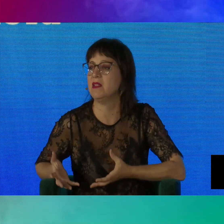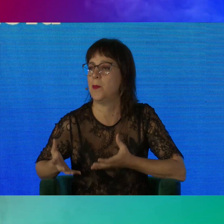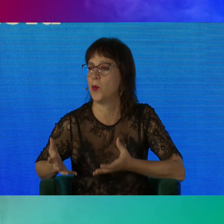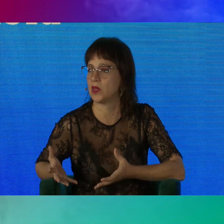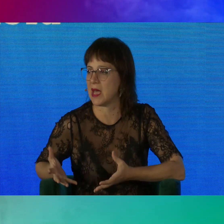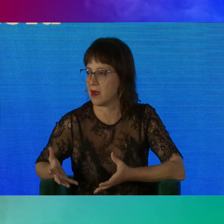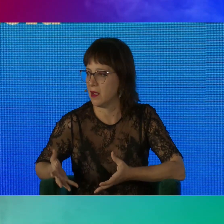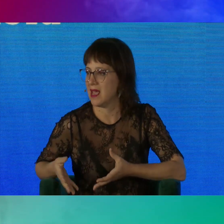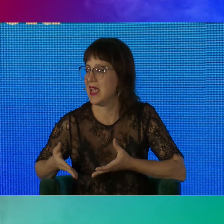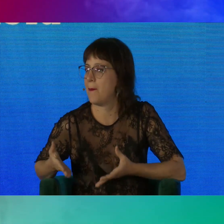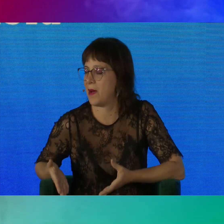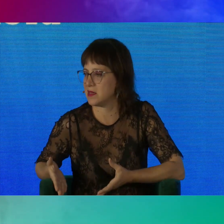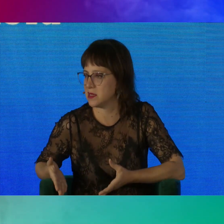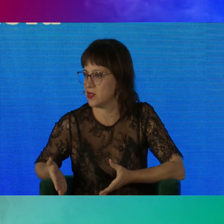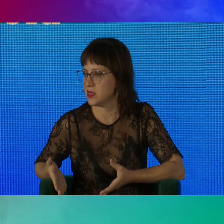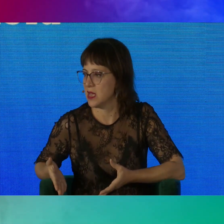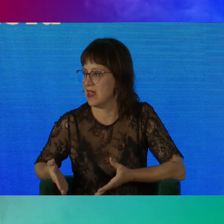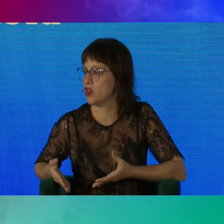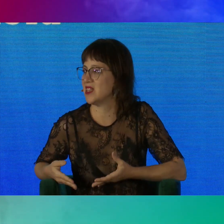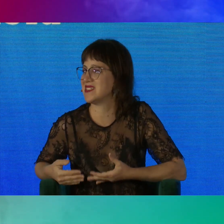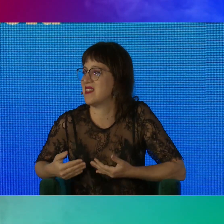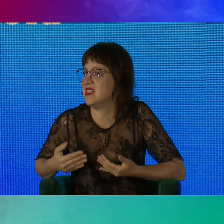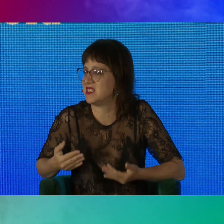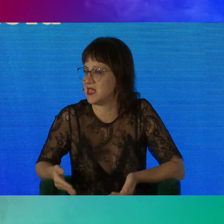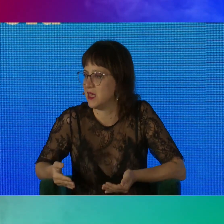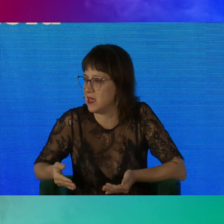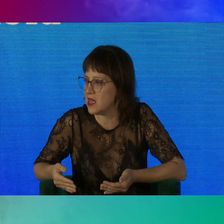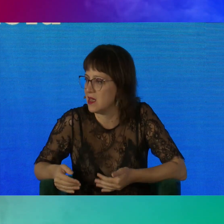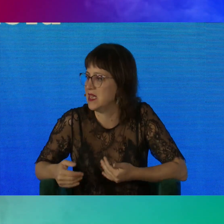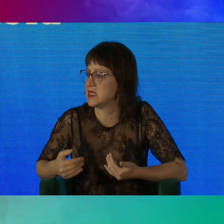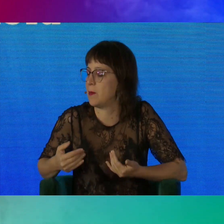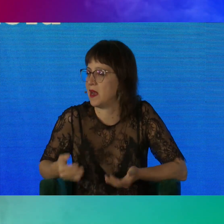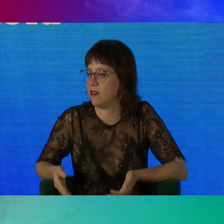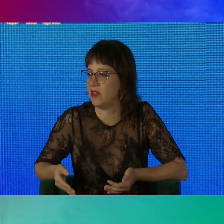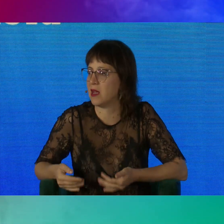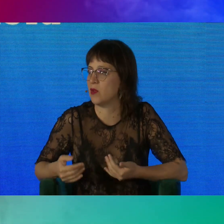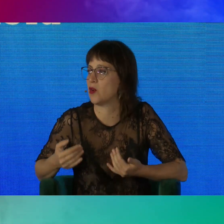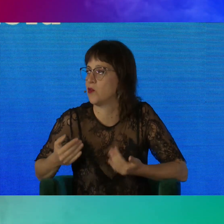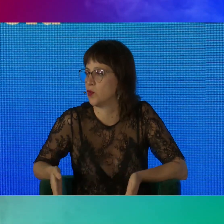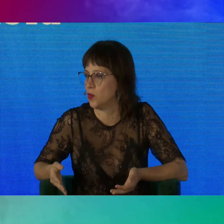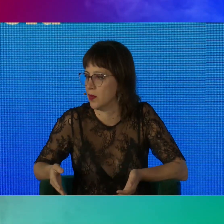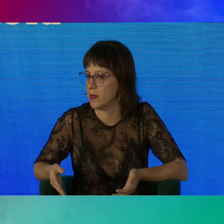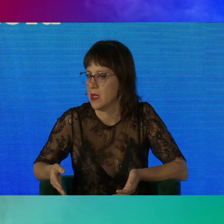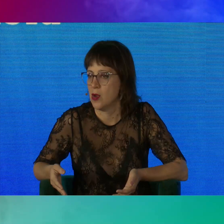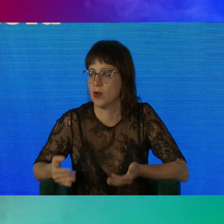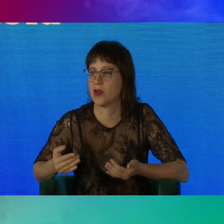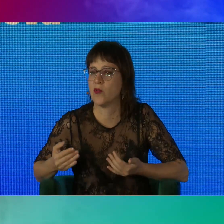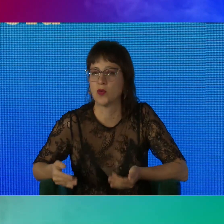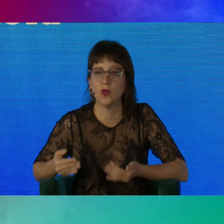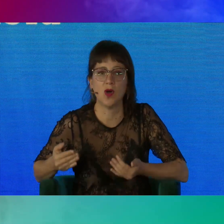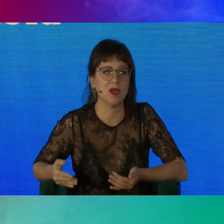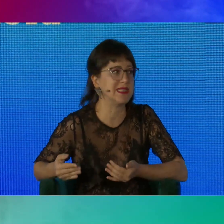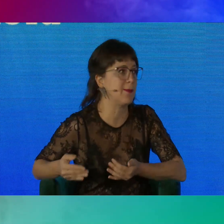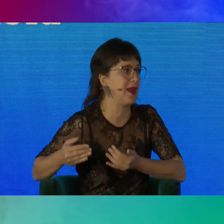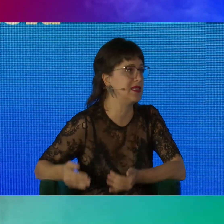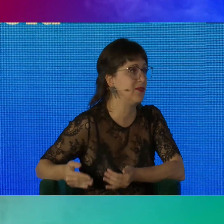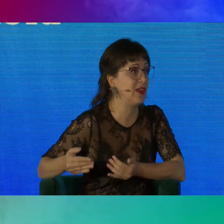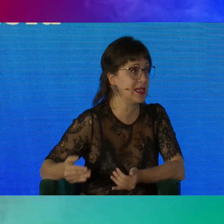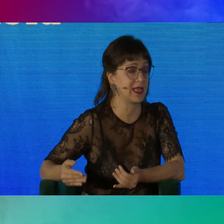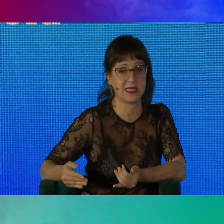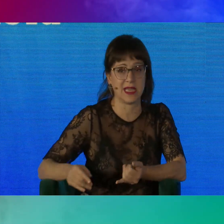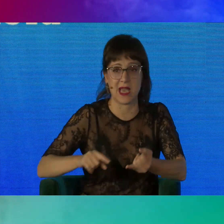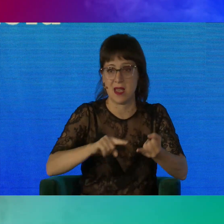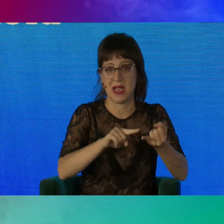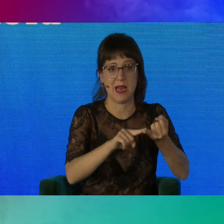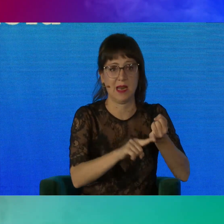también disputar espacios en donde se diseña y se planifica nuestro futuro. Nuestro futuro hoy se planifica